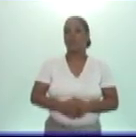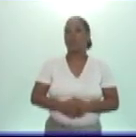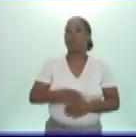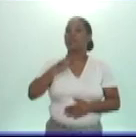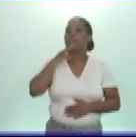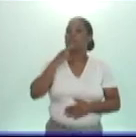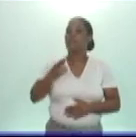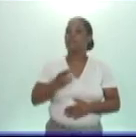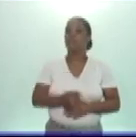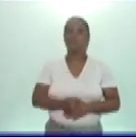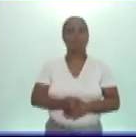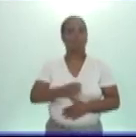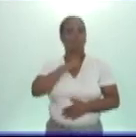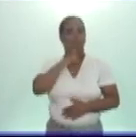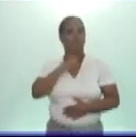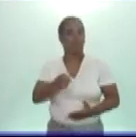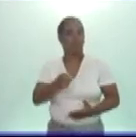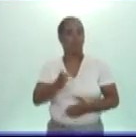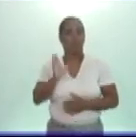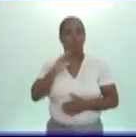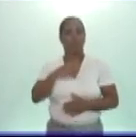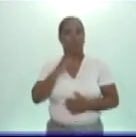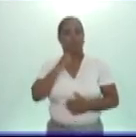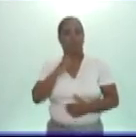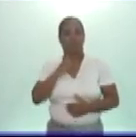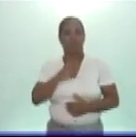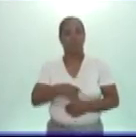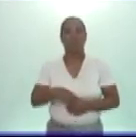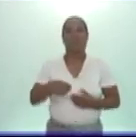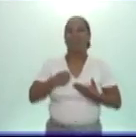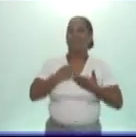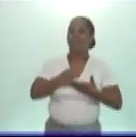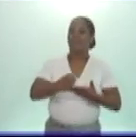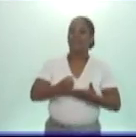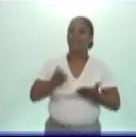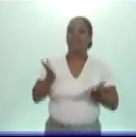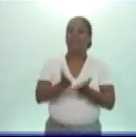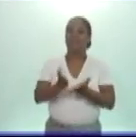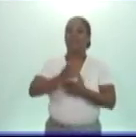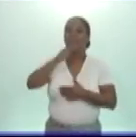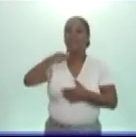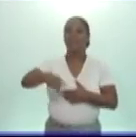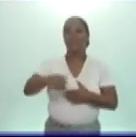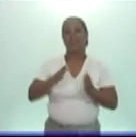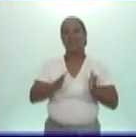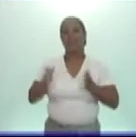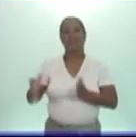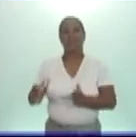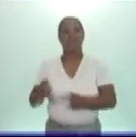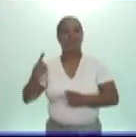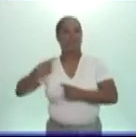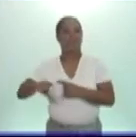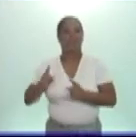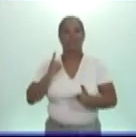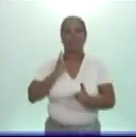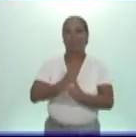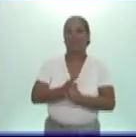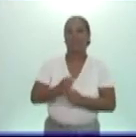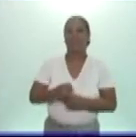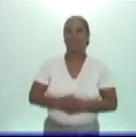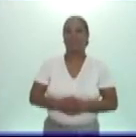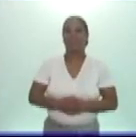resolver sin dificultad y que les va a servir para estudiar en esta etapa. En el próximo encuentro vamos